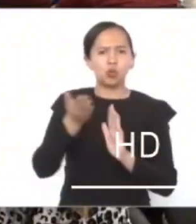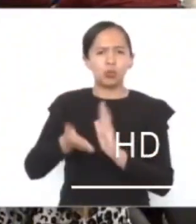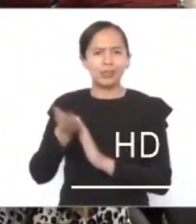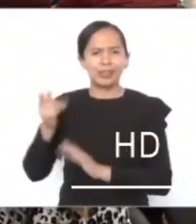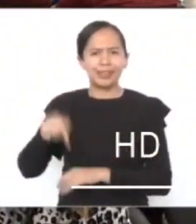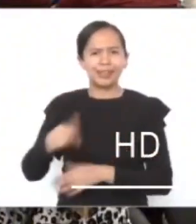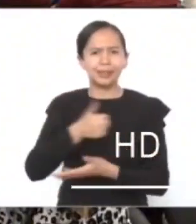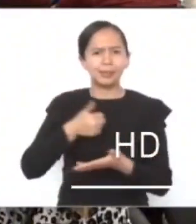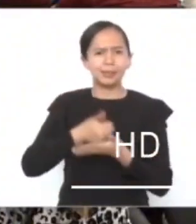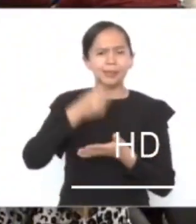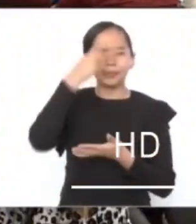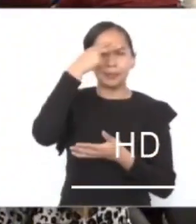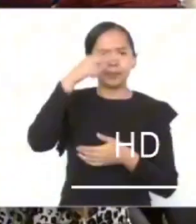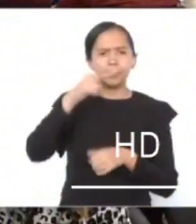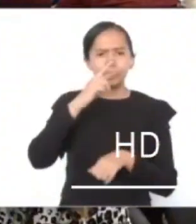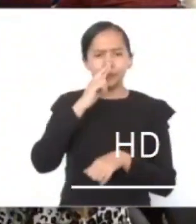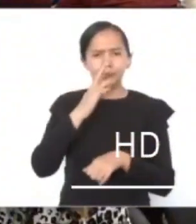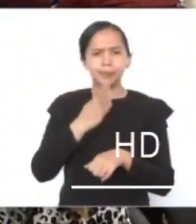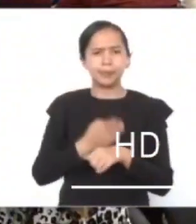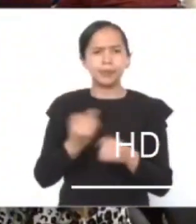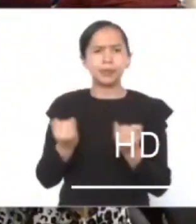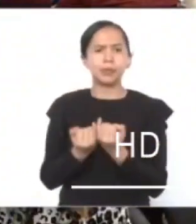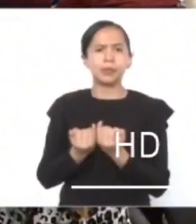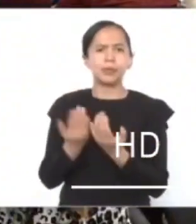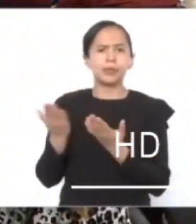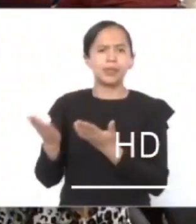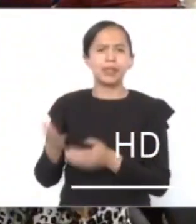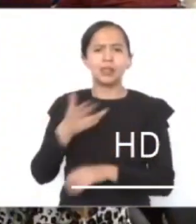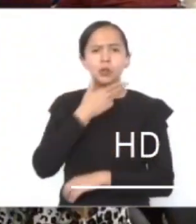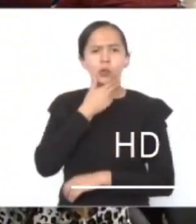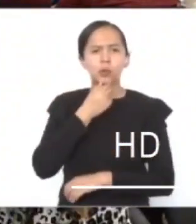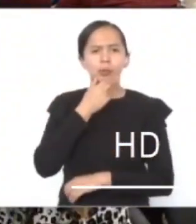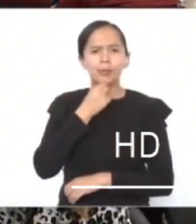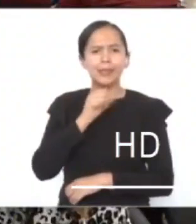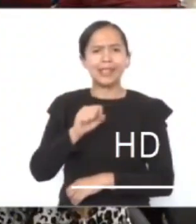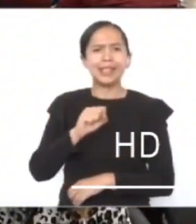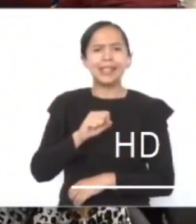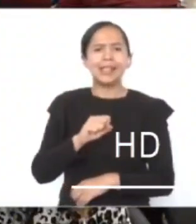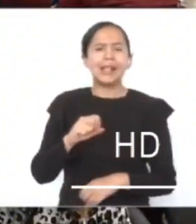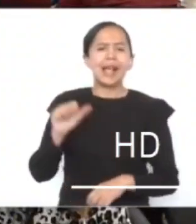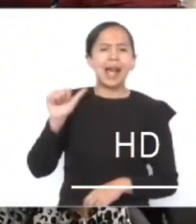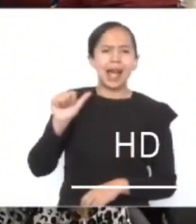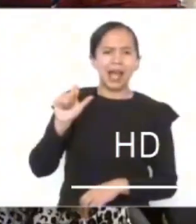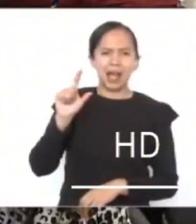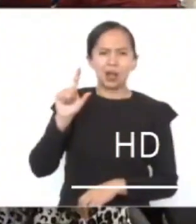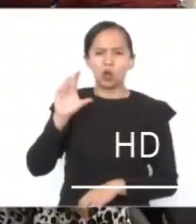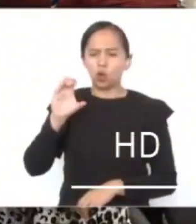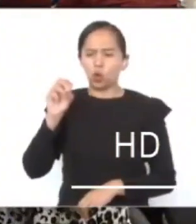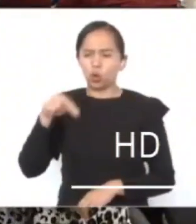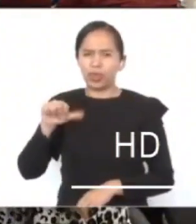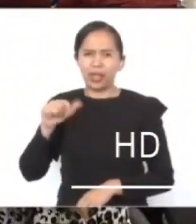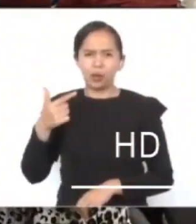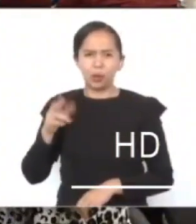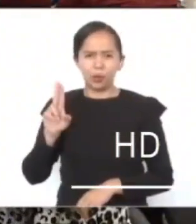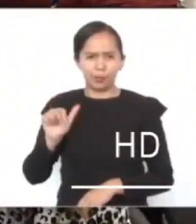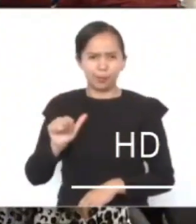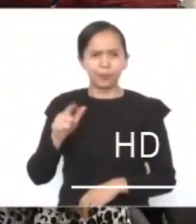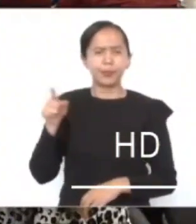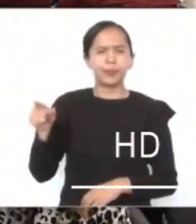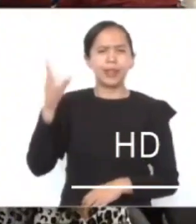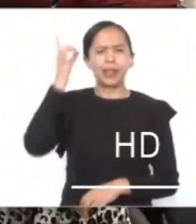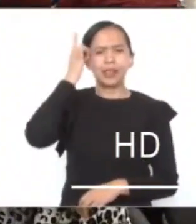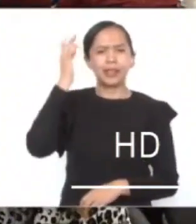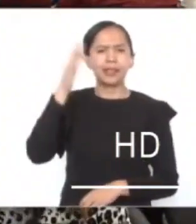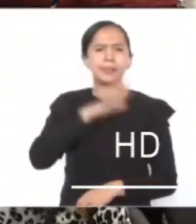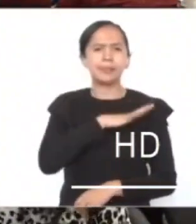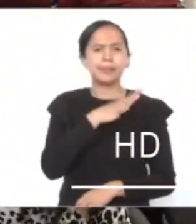México. Doctor Rafael Bernardo Carmona Paredes, coordinador general del Sistema de Aguas de la Ciudad de México, y el ingeniero Guillermo Calderón Aguilera,